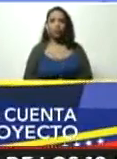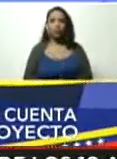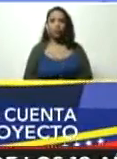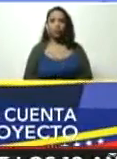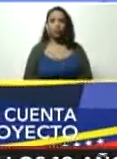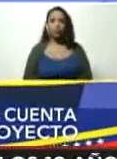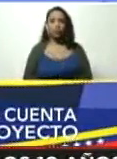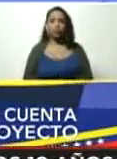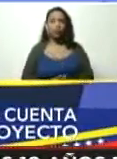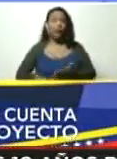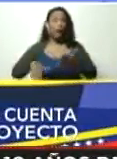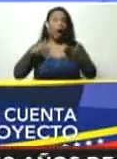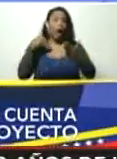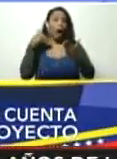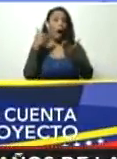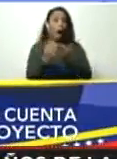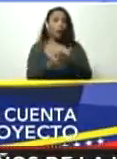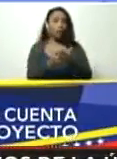hasta que lo llevaron